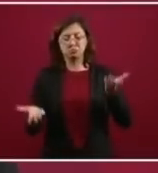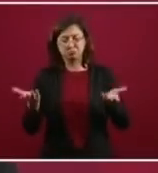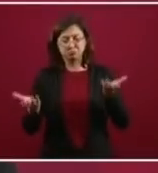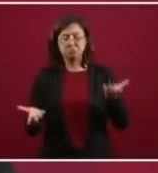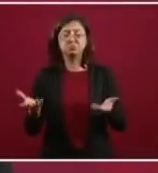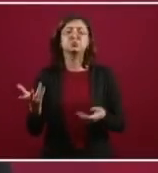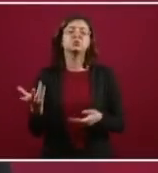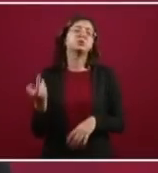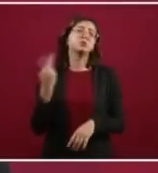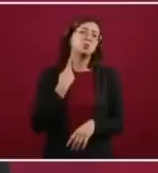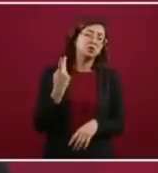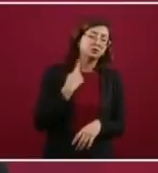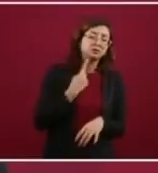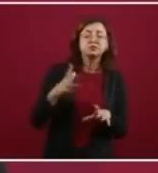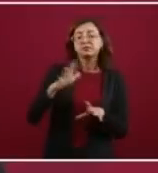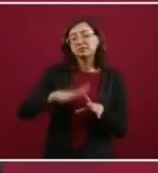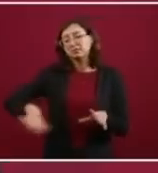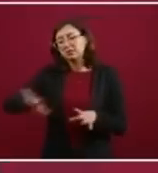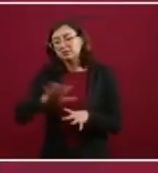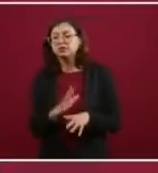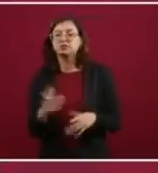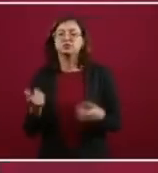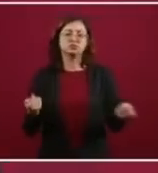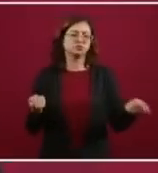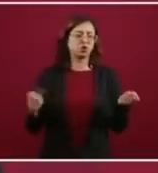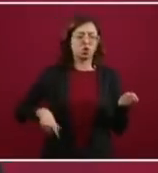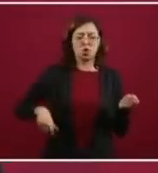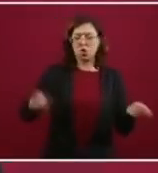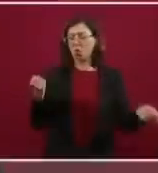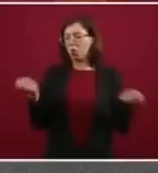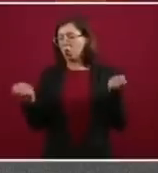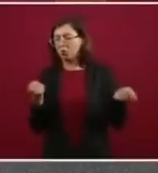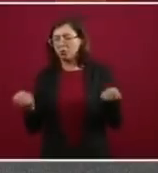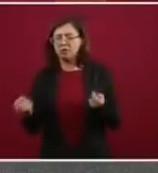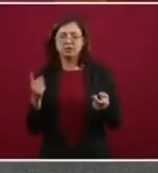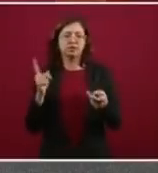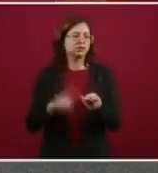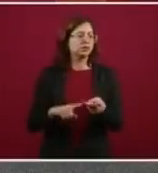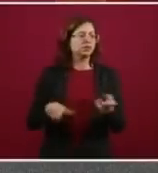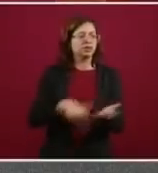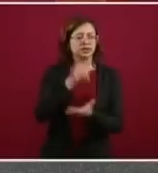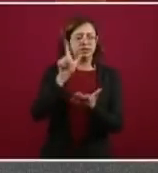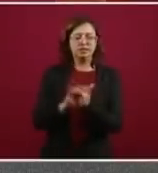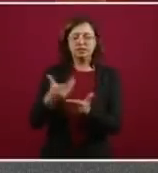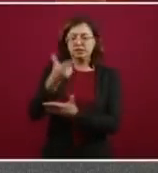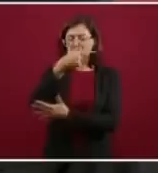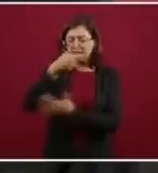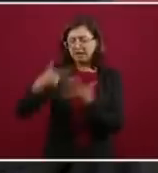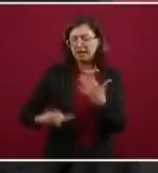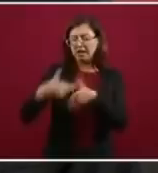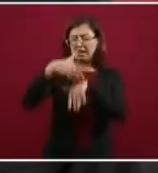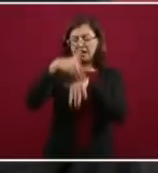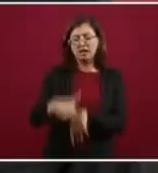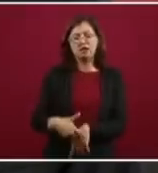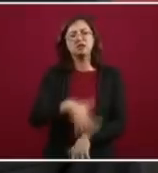social, política, gobernabilidad, Estado de Derecho y no hay